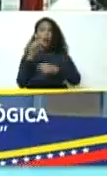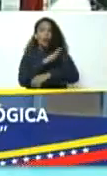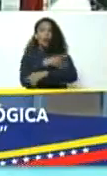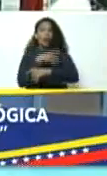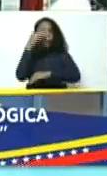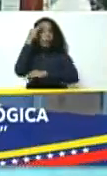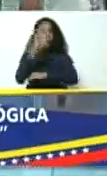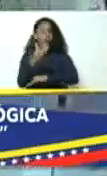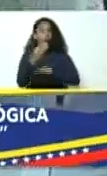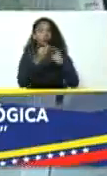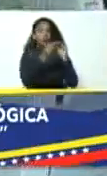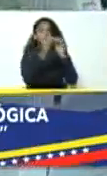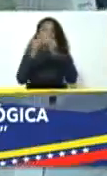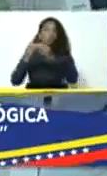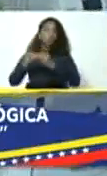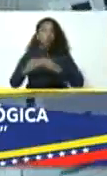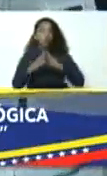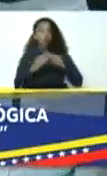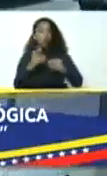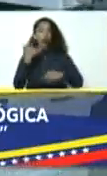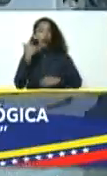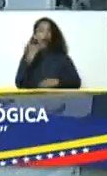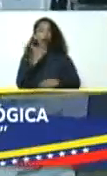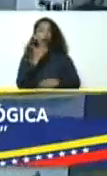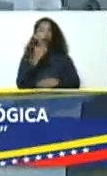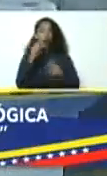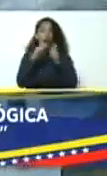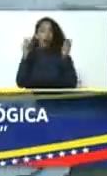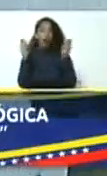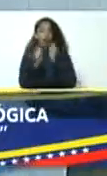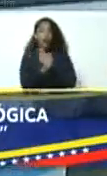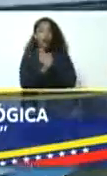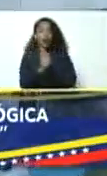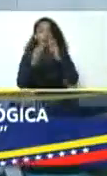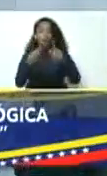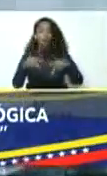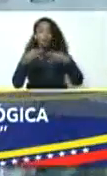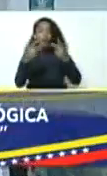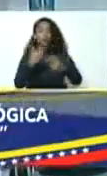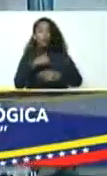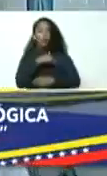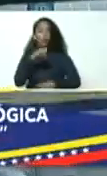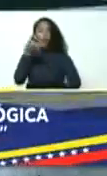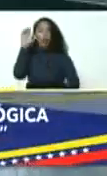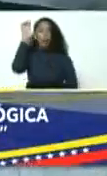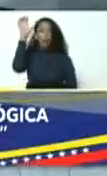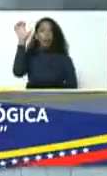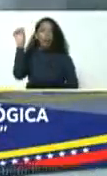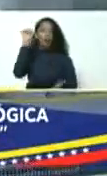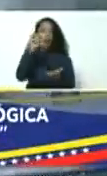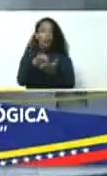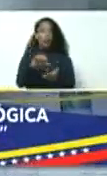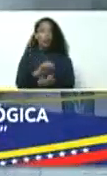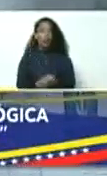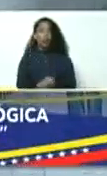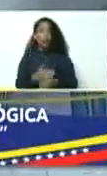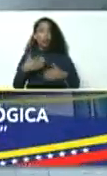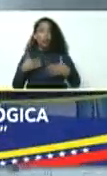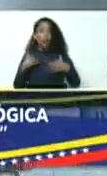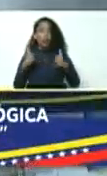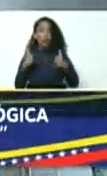militar, rehabilitando todo lo que tengamos que rehabilitar y renovar en nuestra patria, en nuestro centro de